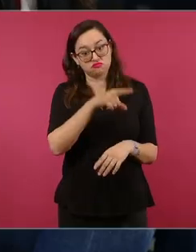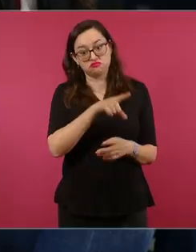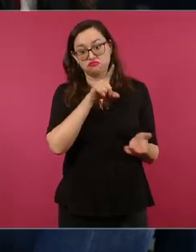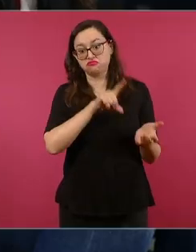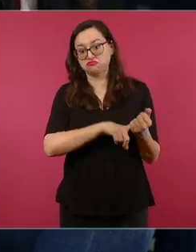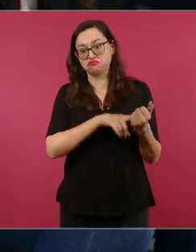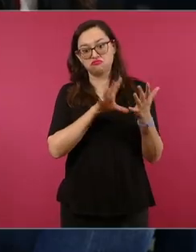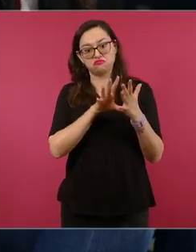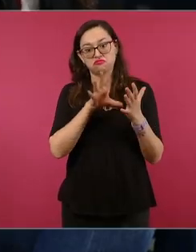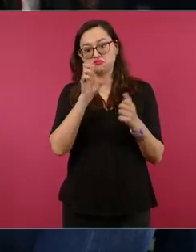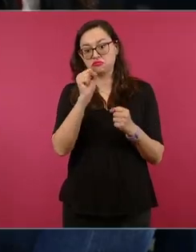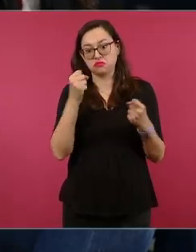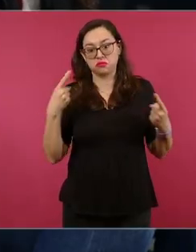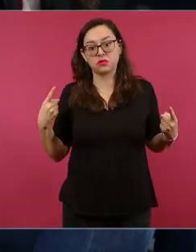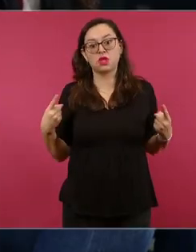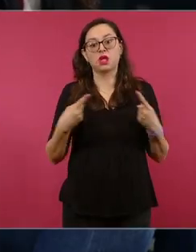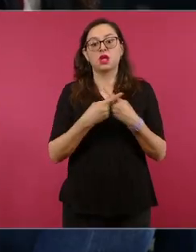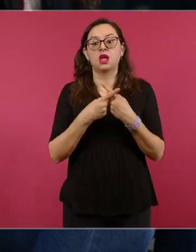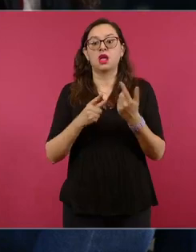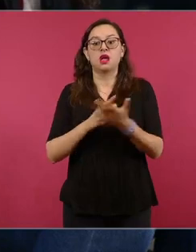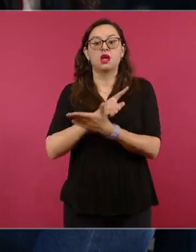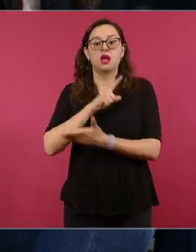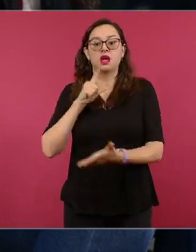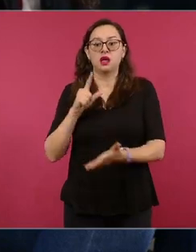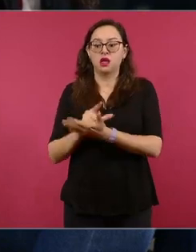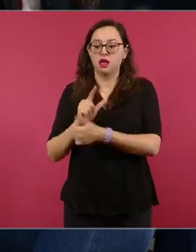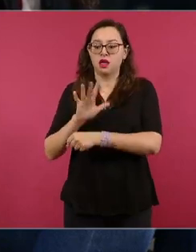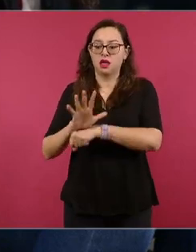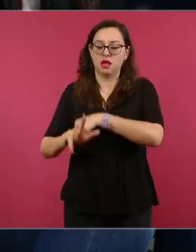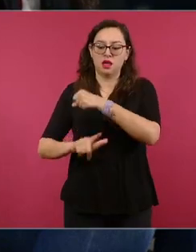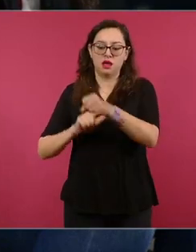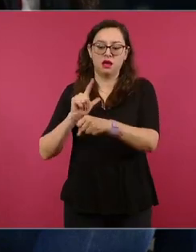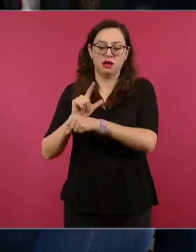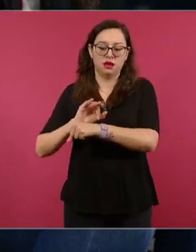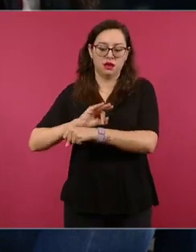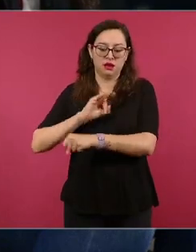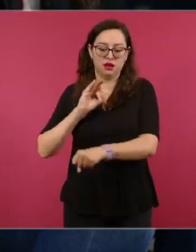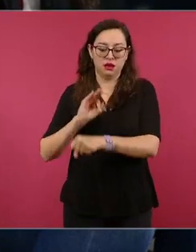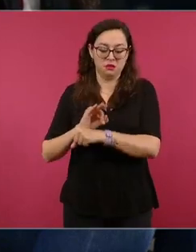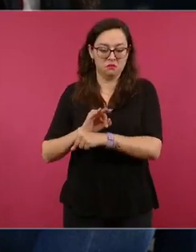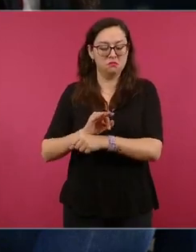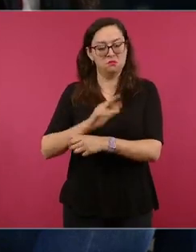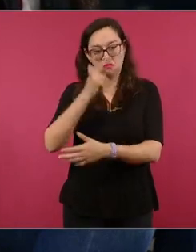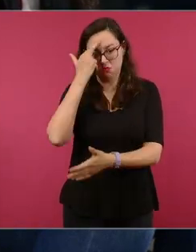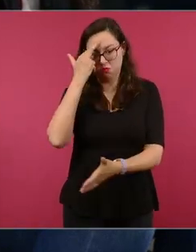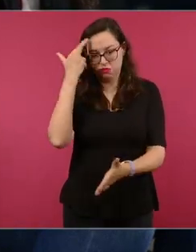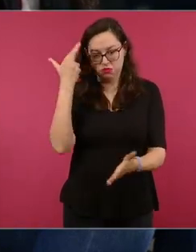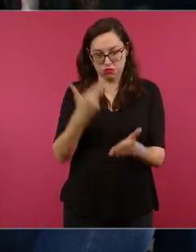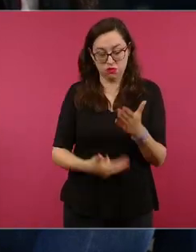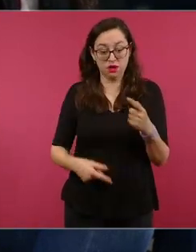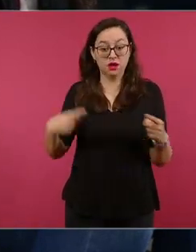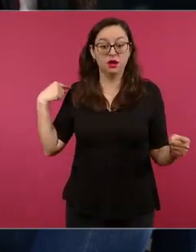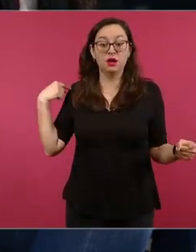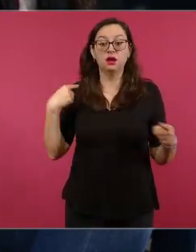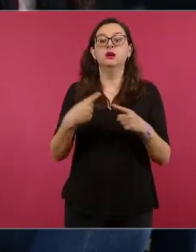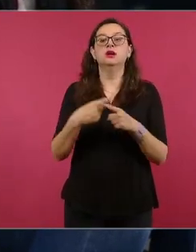Política Local, así como la Ley de Protección a los Animales de la Ciudad de México. Y a casi un año aún